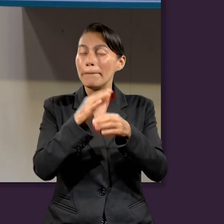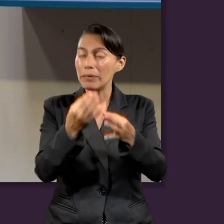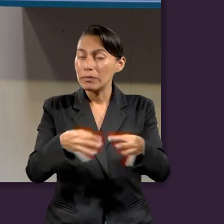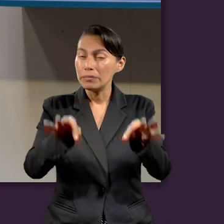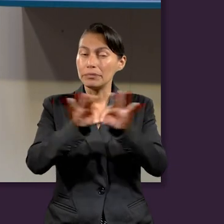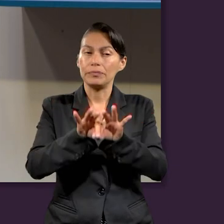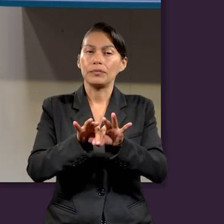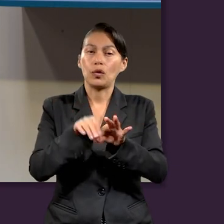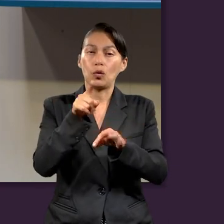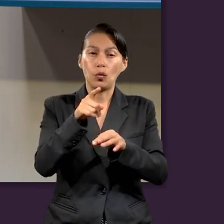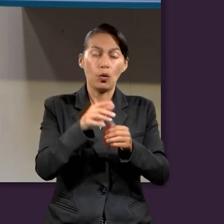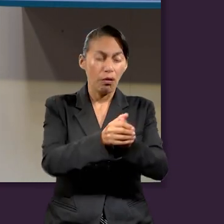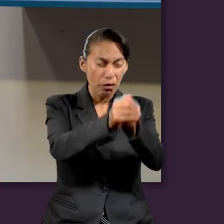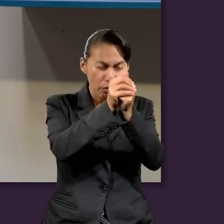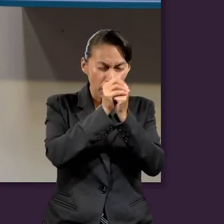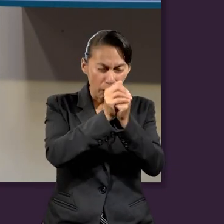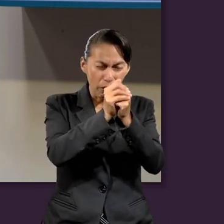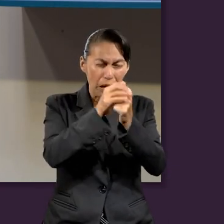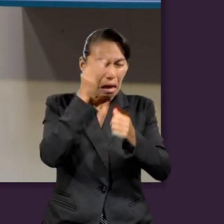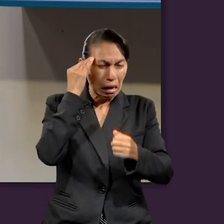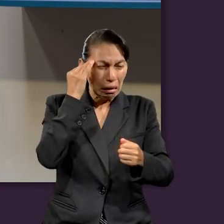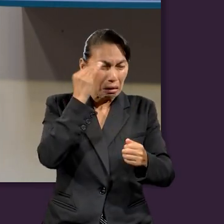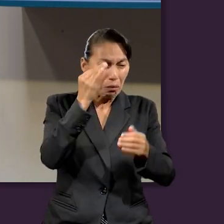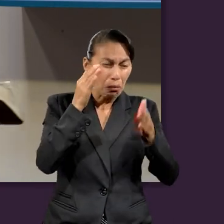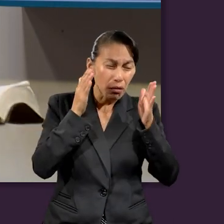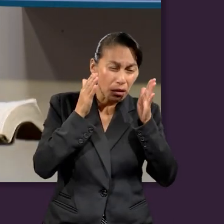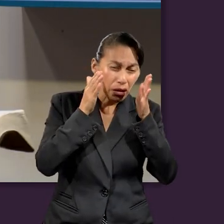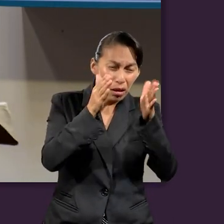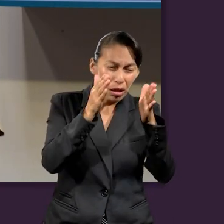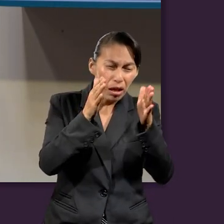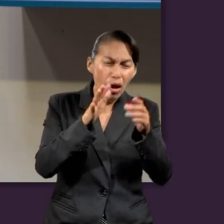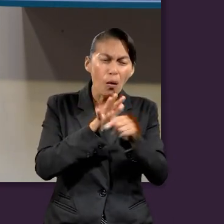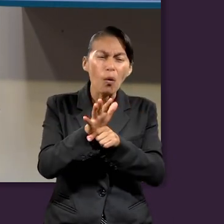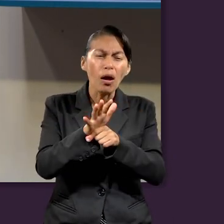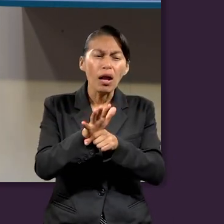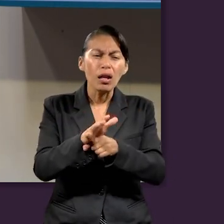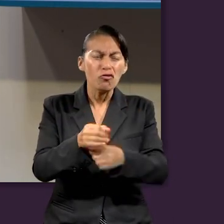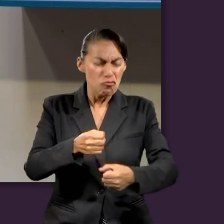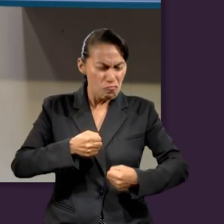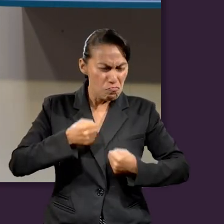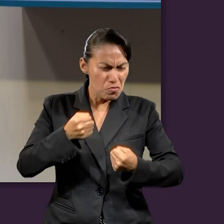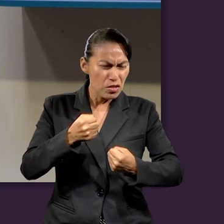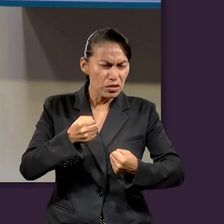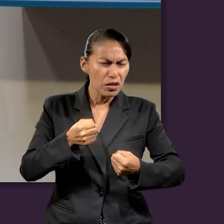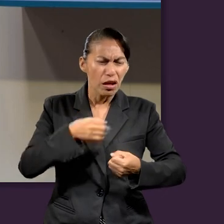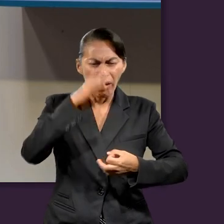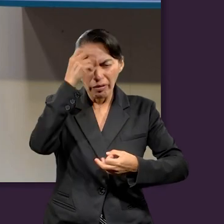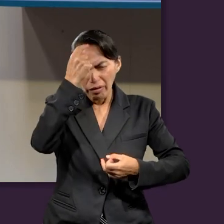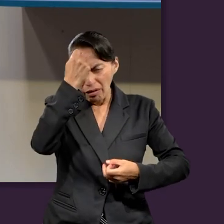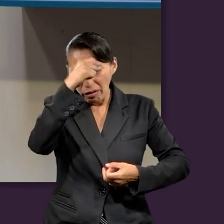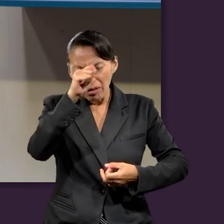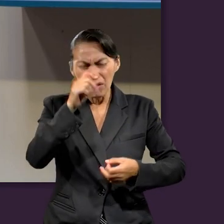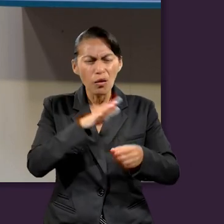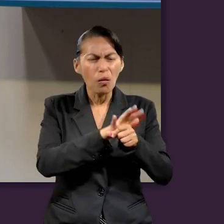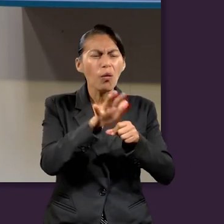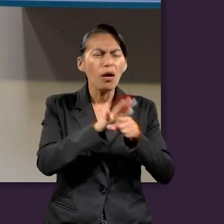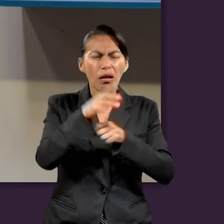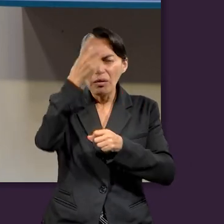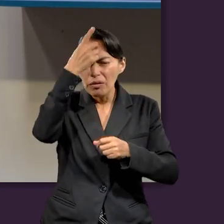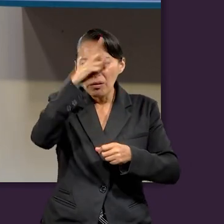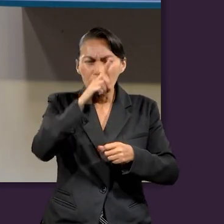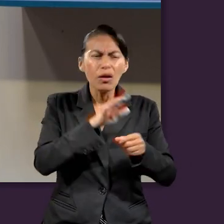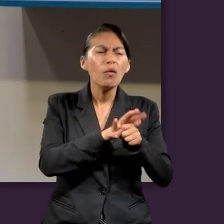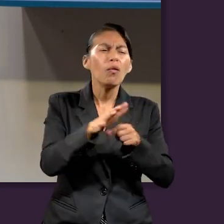prioridades en dónde están, a quién adoras, a quién le das tu tiempo, tu energía, tus talentos, a dónde los dedicas.